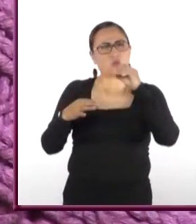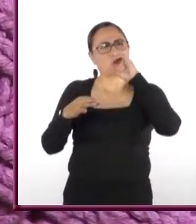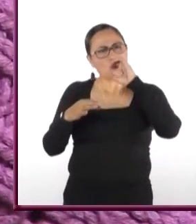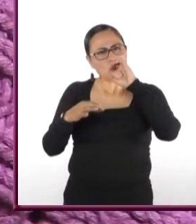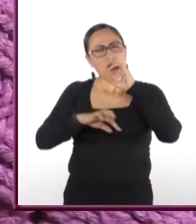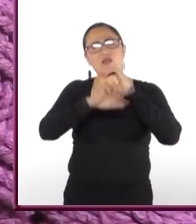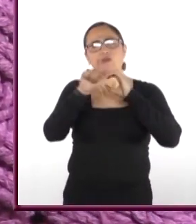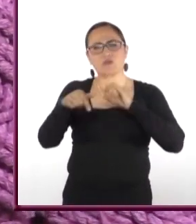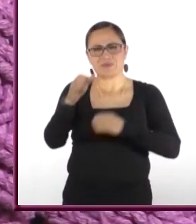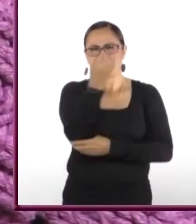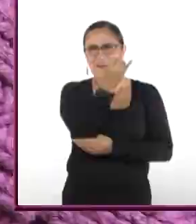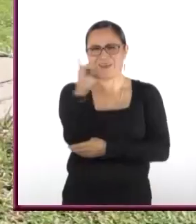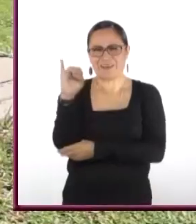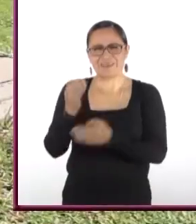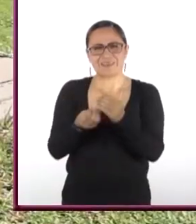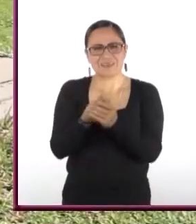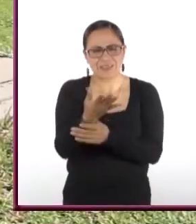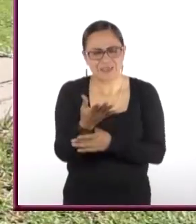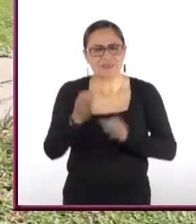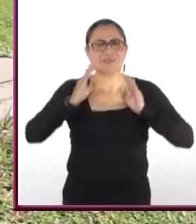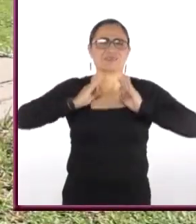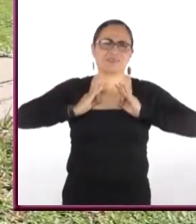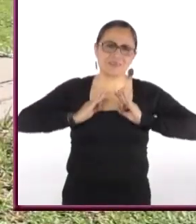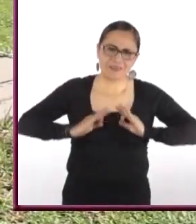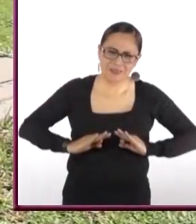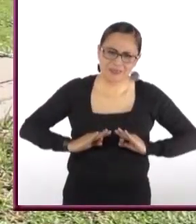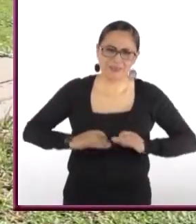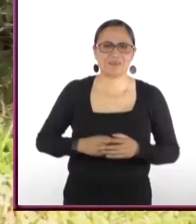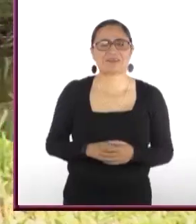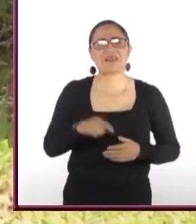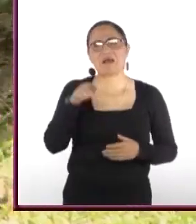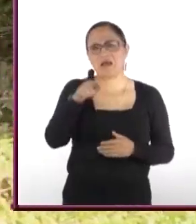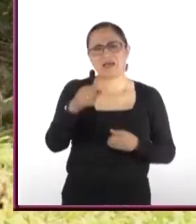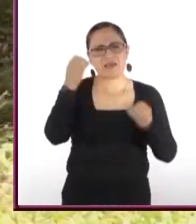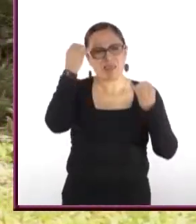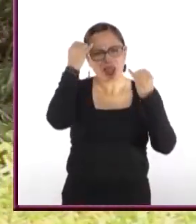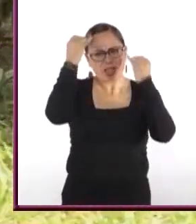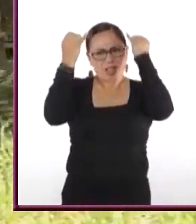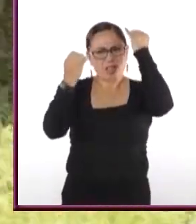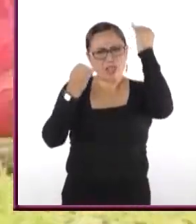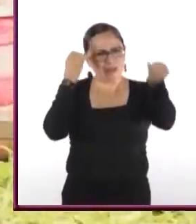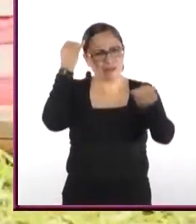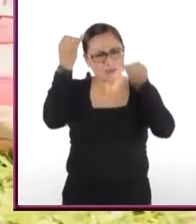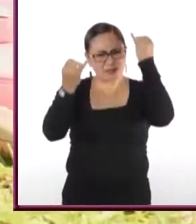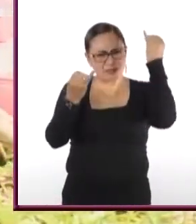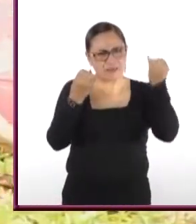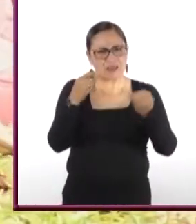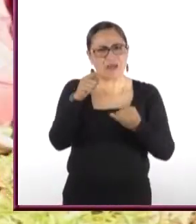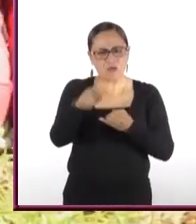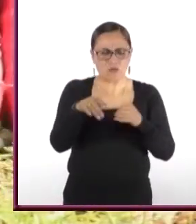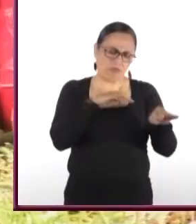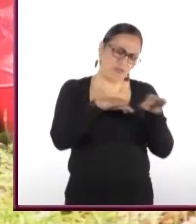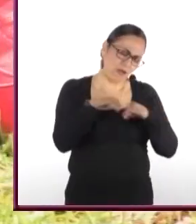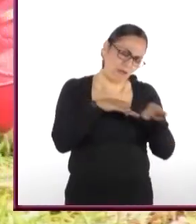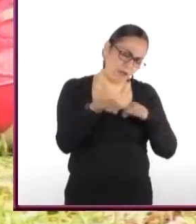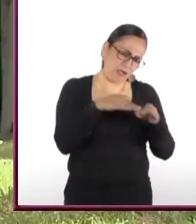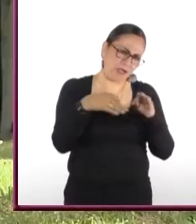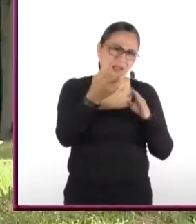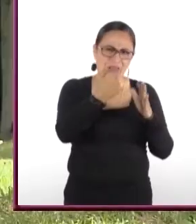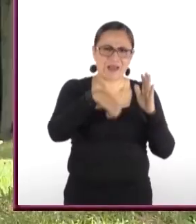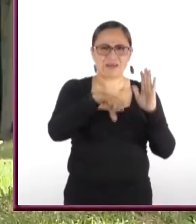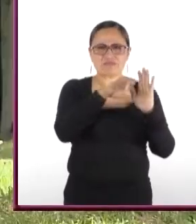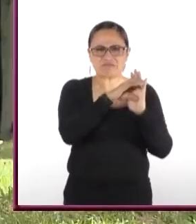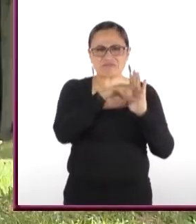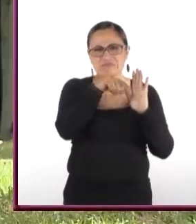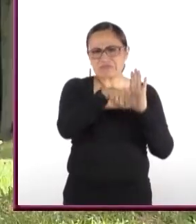normalmente no, pero por lo menos me relajo. Las ideas no surgen normalmente cuando uno está trabajando en el